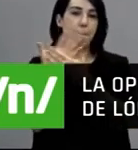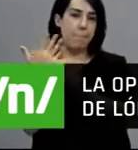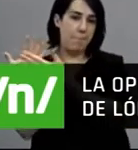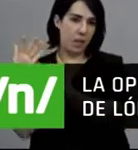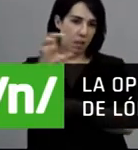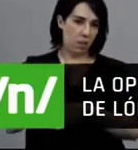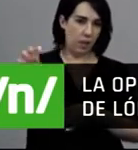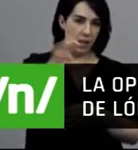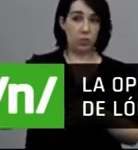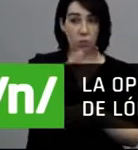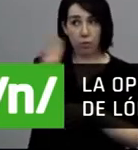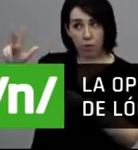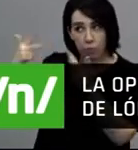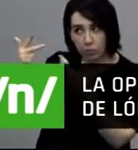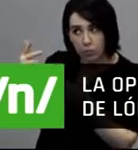Presidente. Por supuesto.